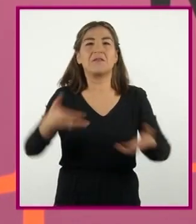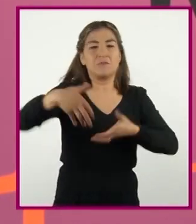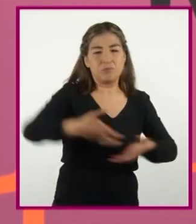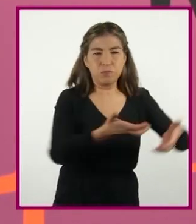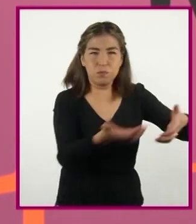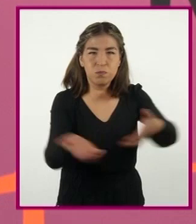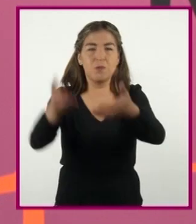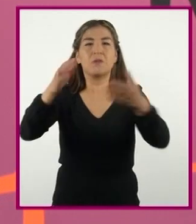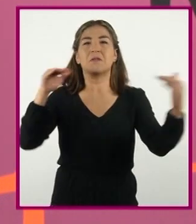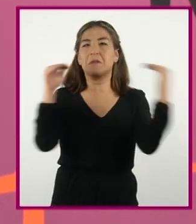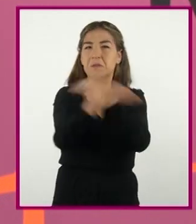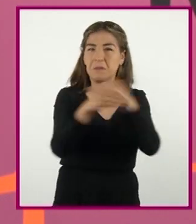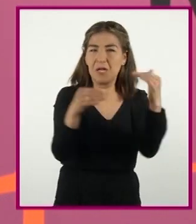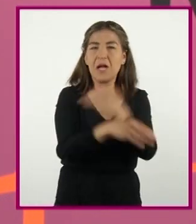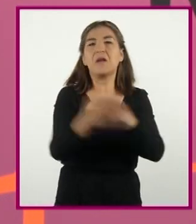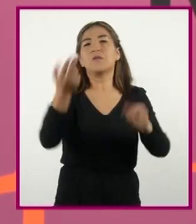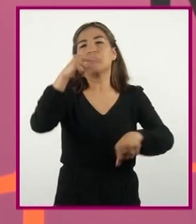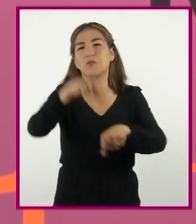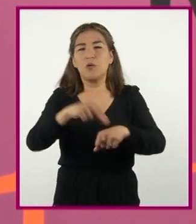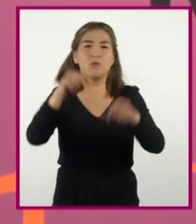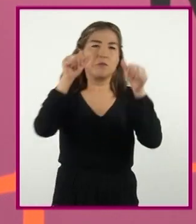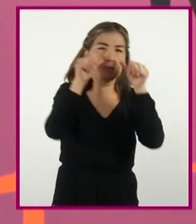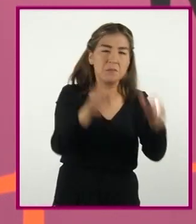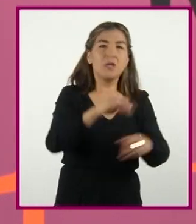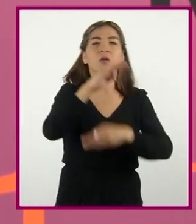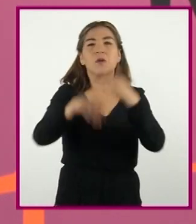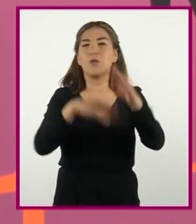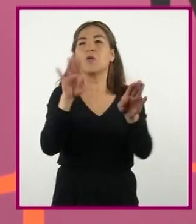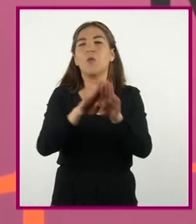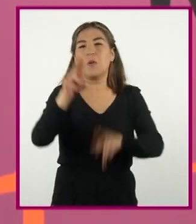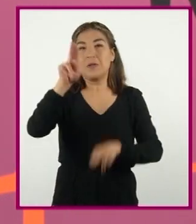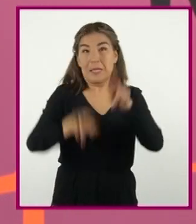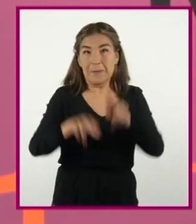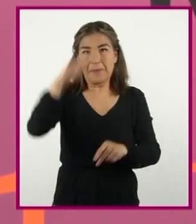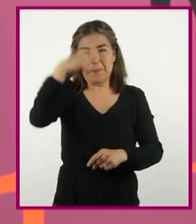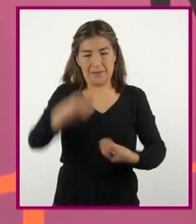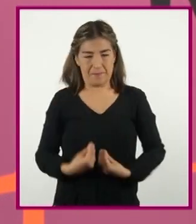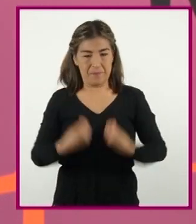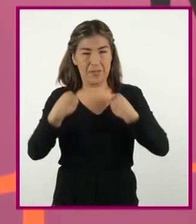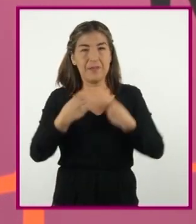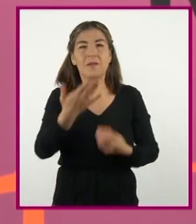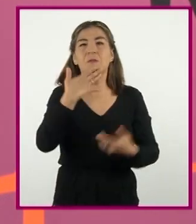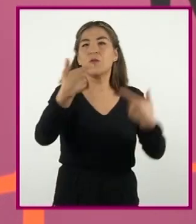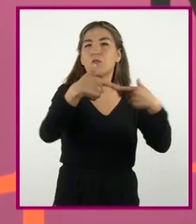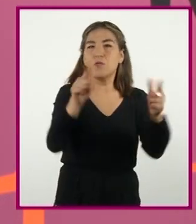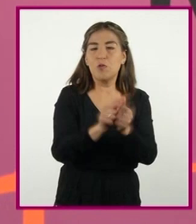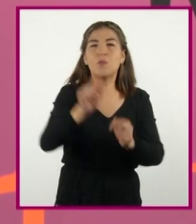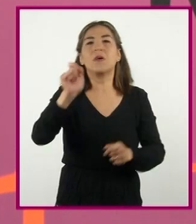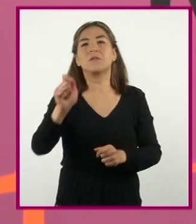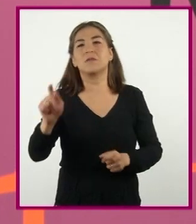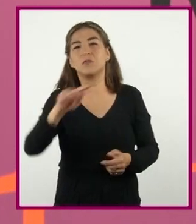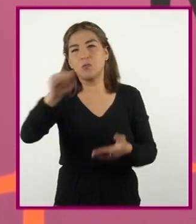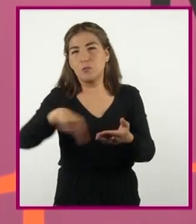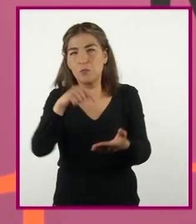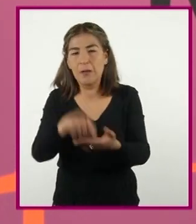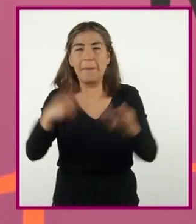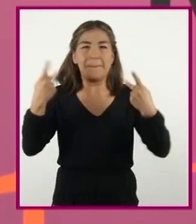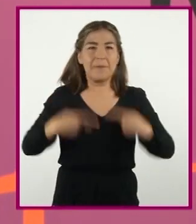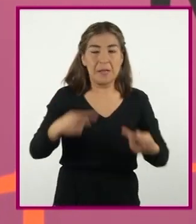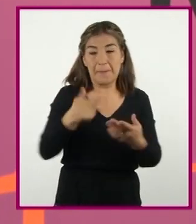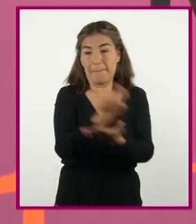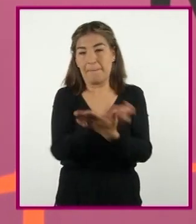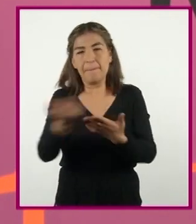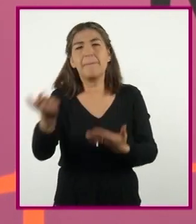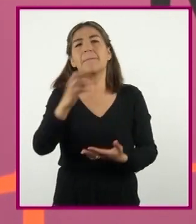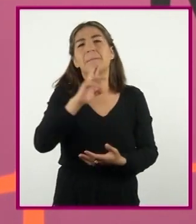carreteras y servicios, la mejora en los niveles de vida de algunos grupos de la población con mejores ingresos y